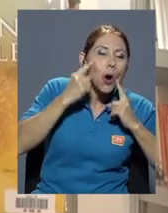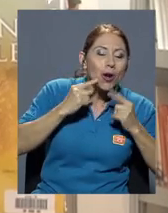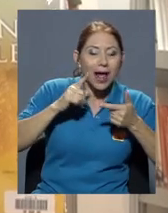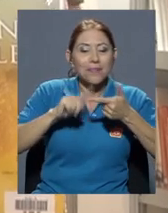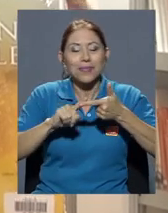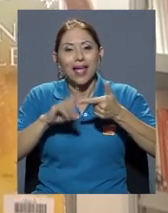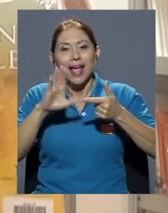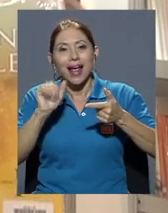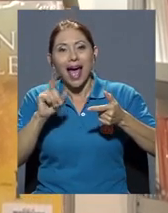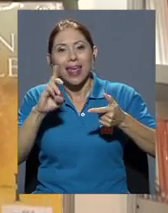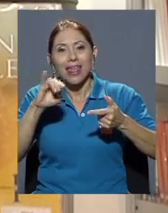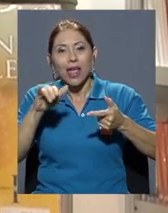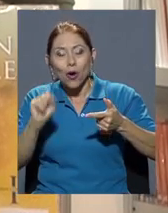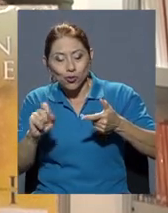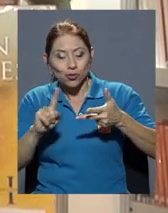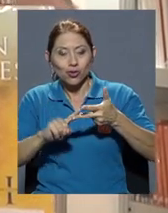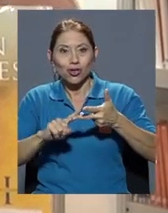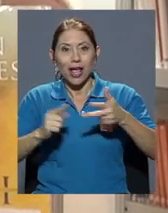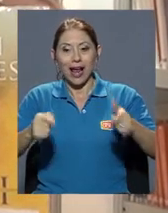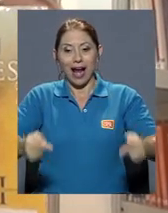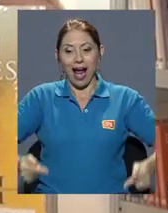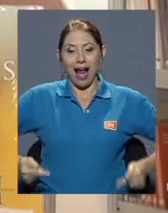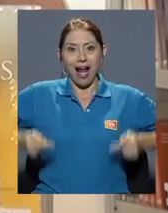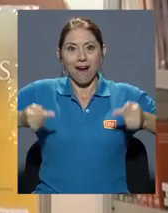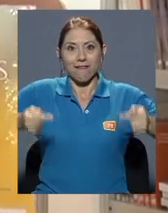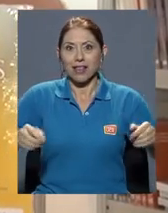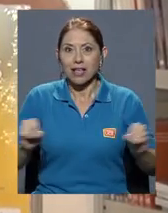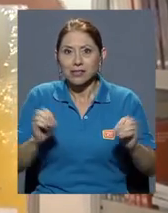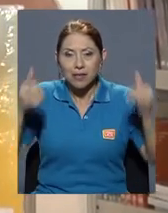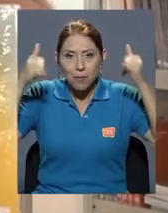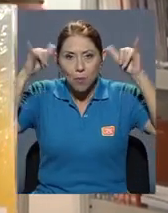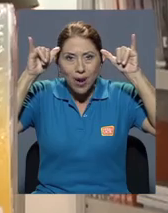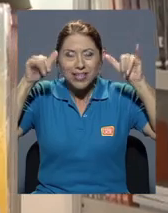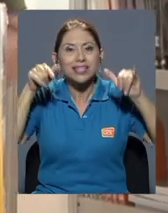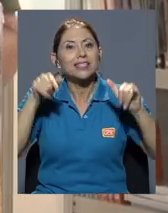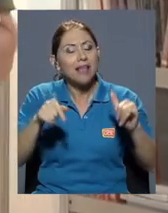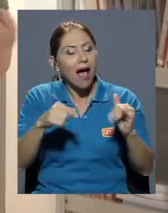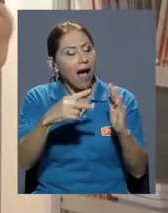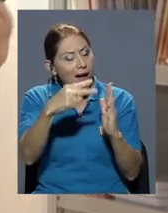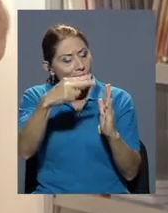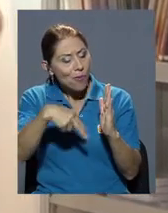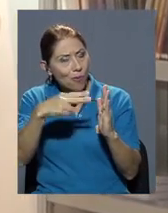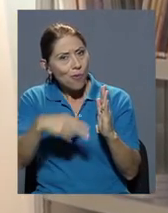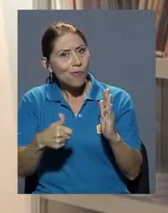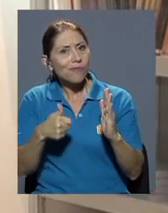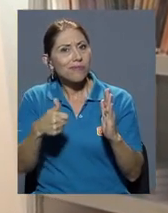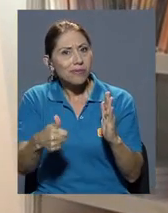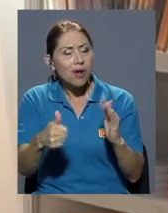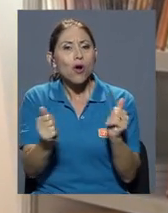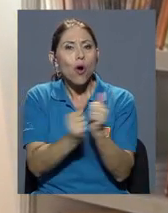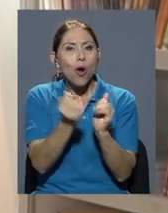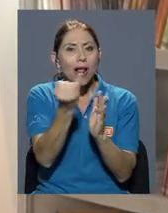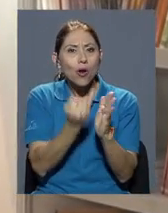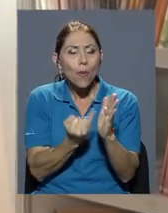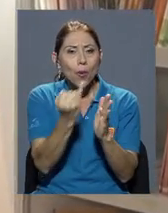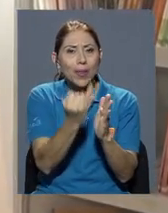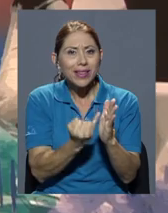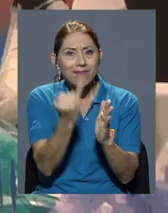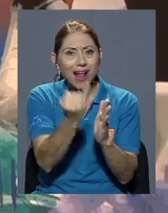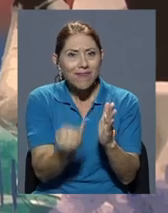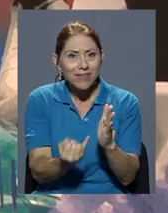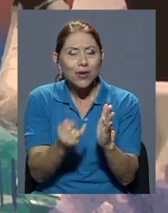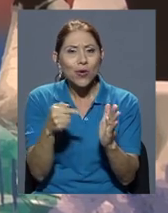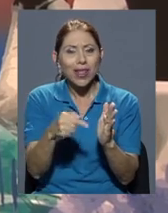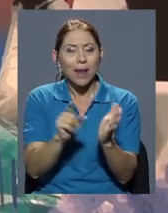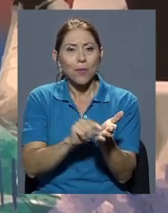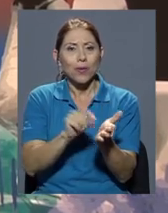sin Bueyes, es presentada de una forma enriquecida con el componente gráfico que plantea